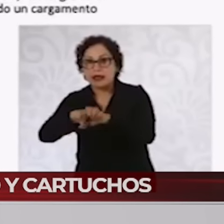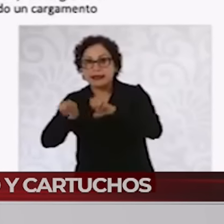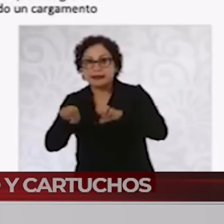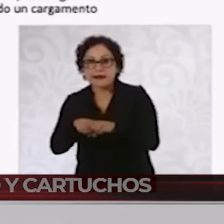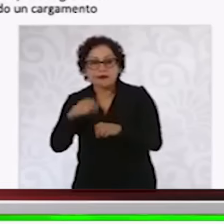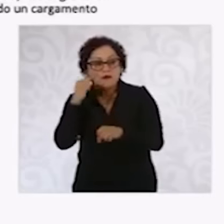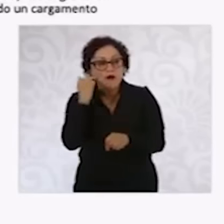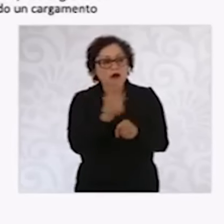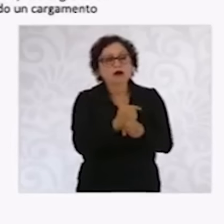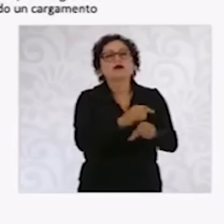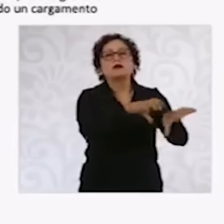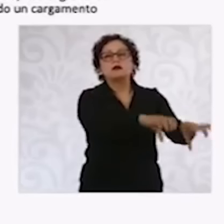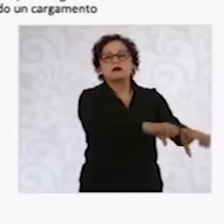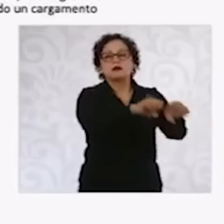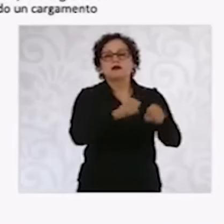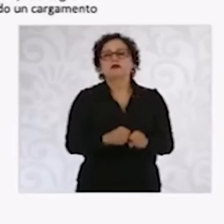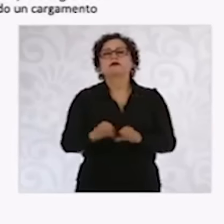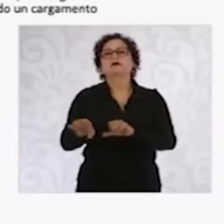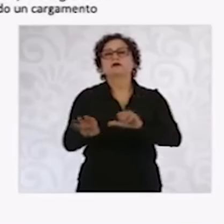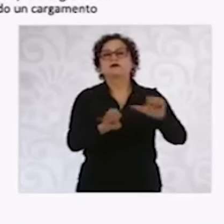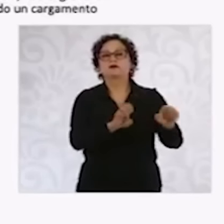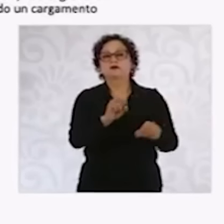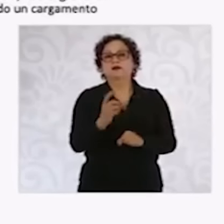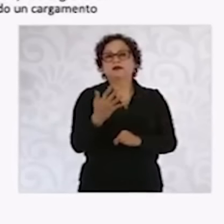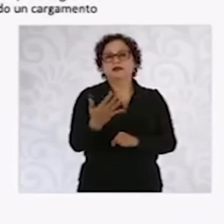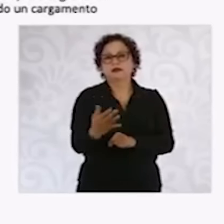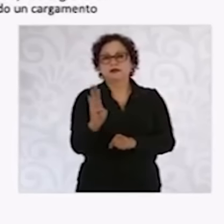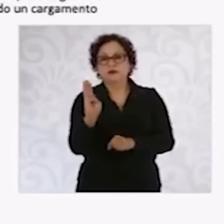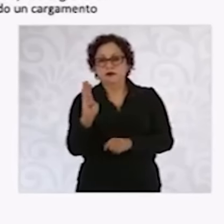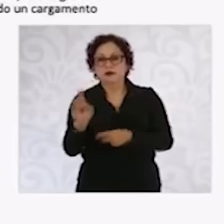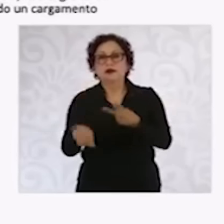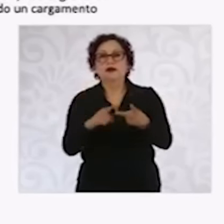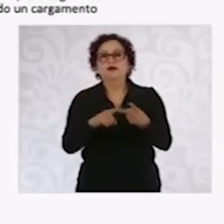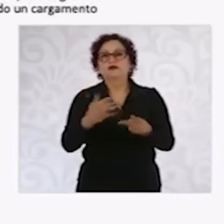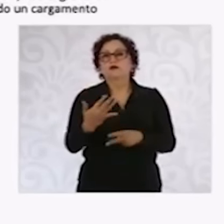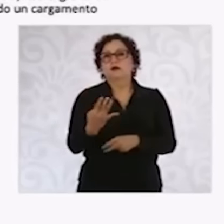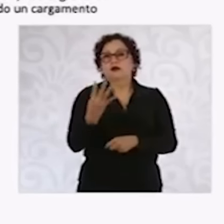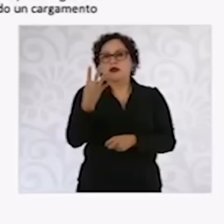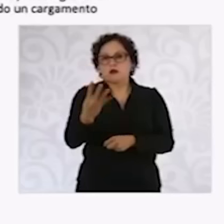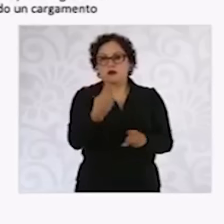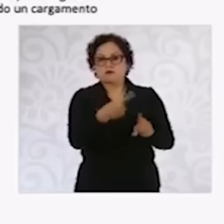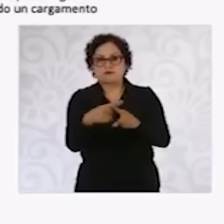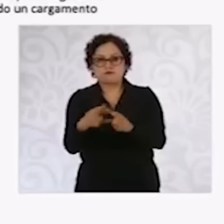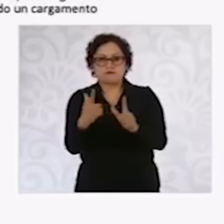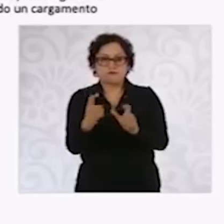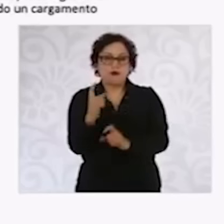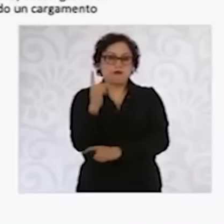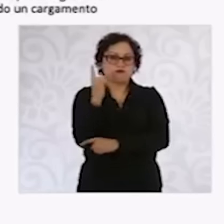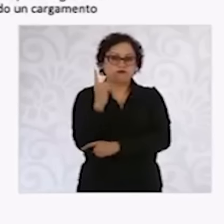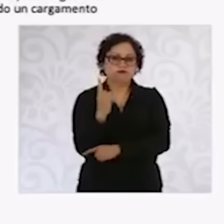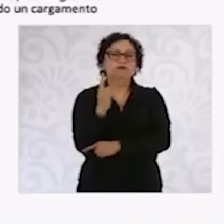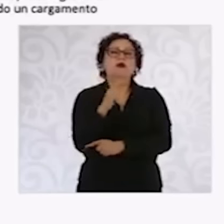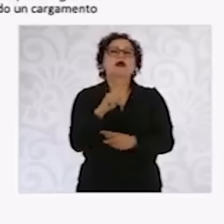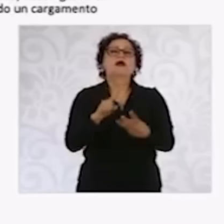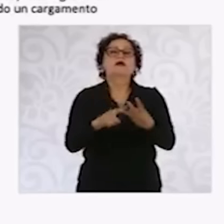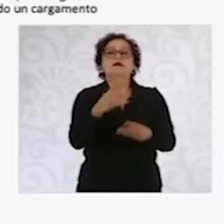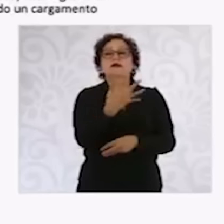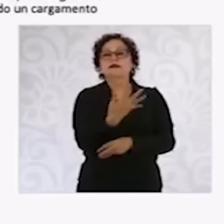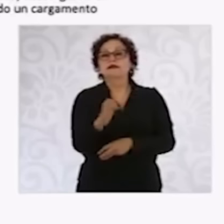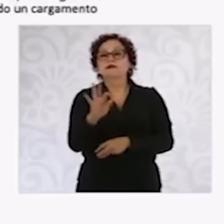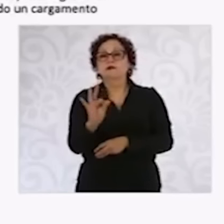aseguraron 935 kilos de marihuana, 54 armas de fuego largas, 545